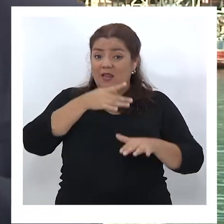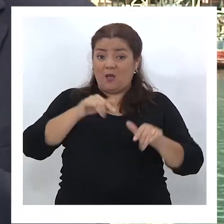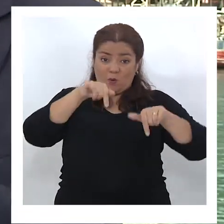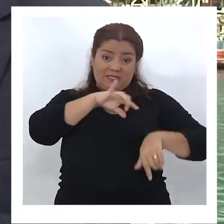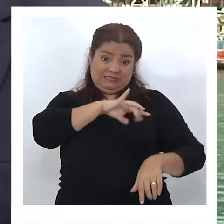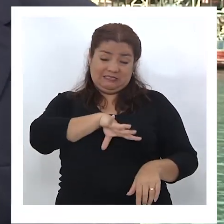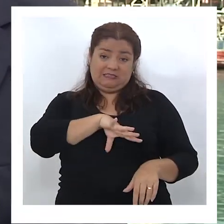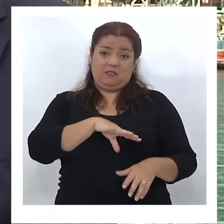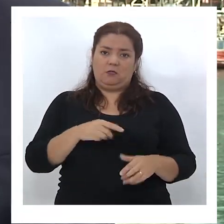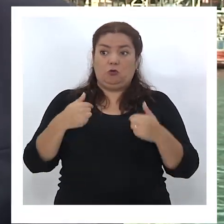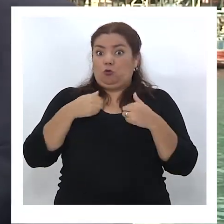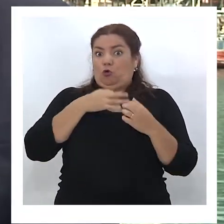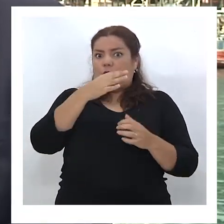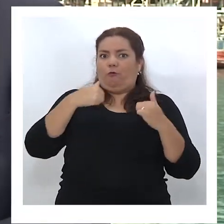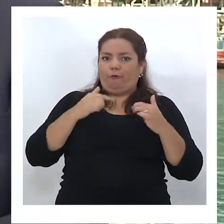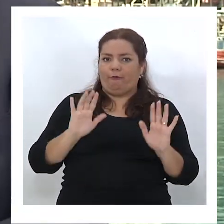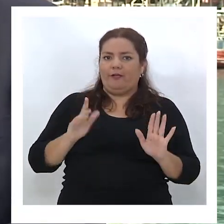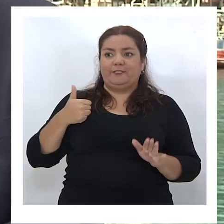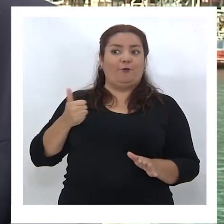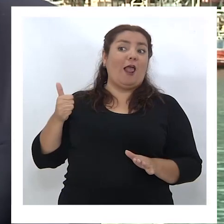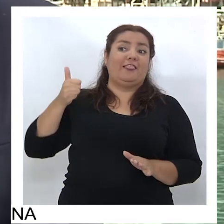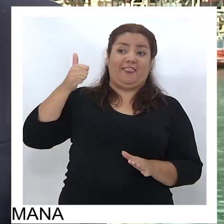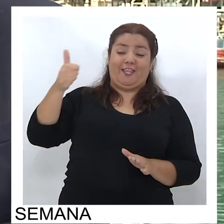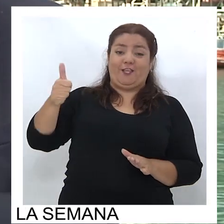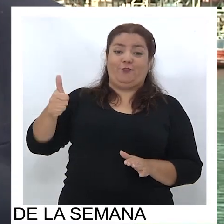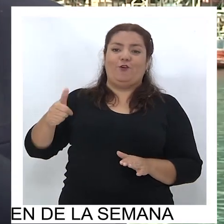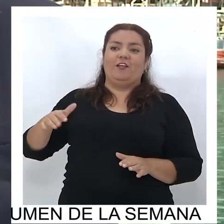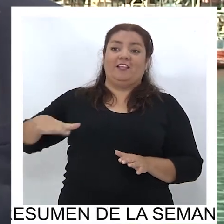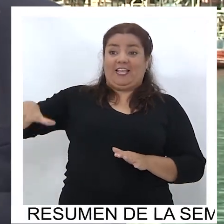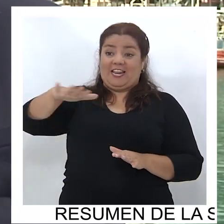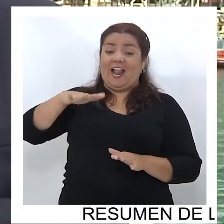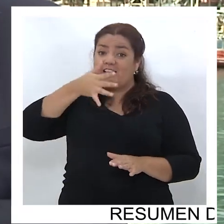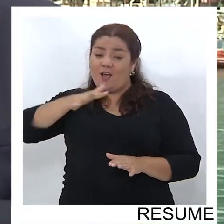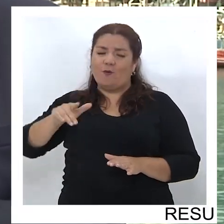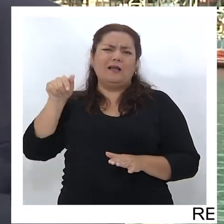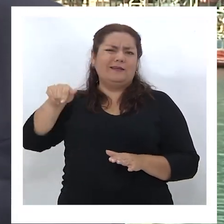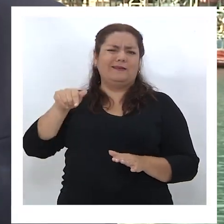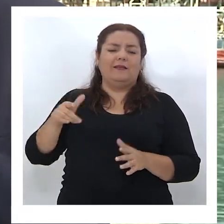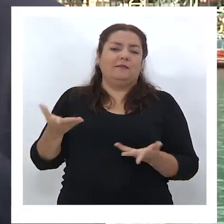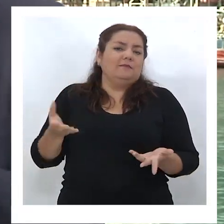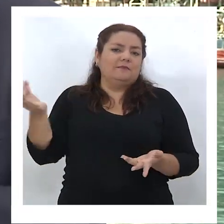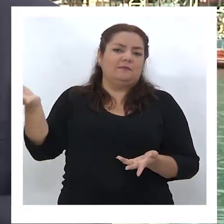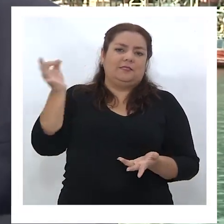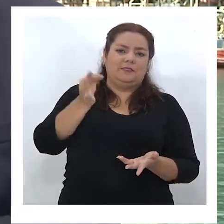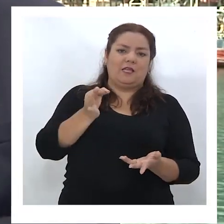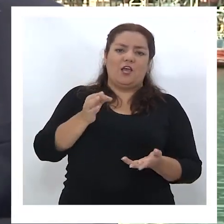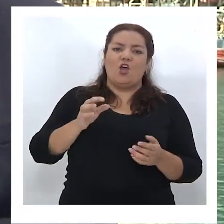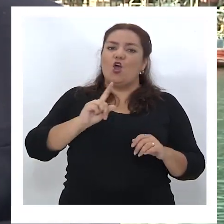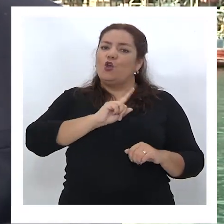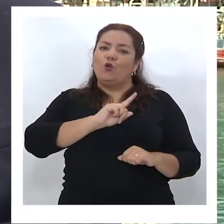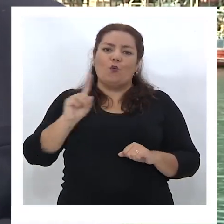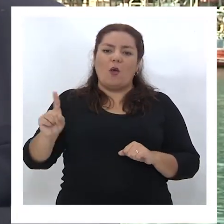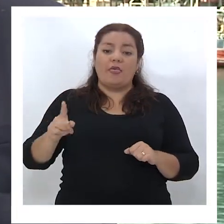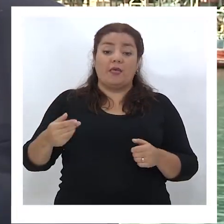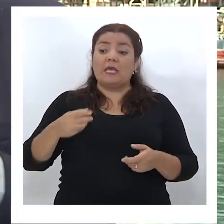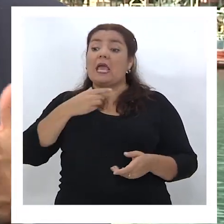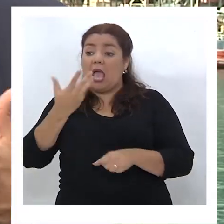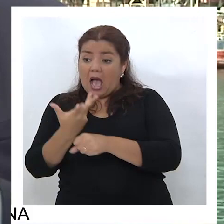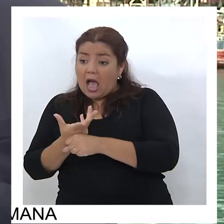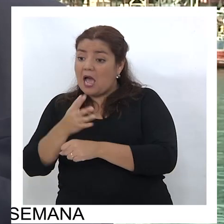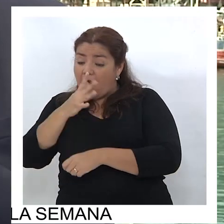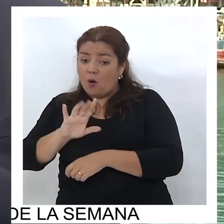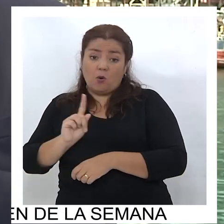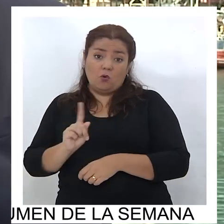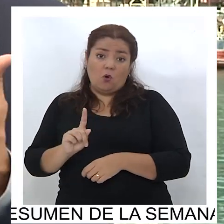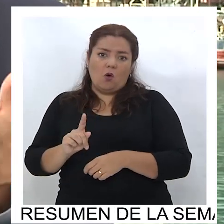lo digo yo, lo dice el director general de agua, se lo escuché a él alguna vez, el gran problema del agua en Chile no es de disponibilidad, es de gestión. nosotros